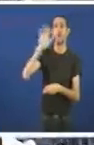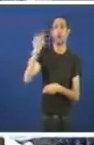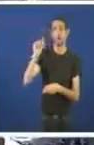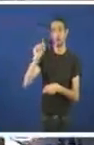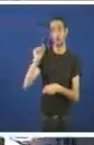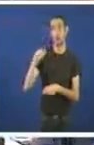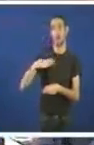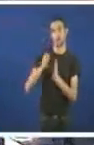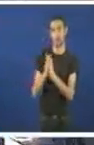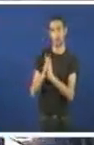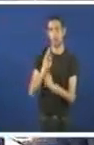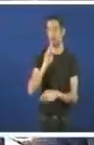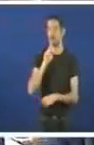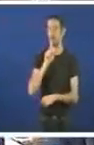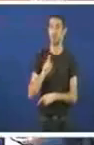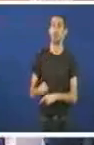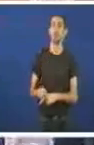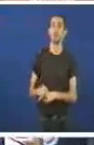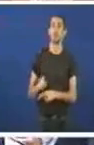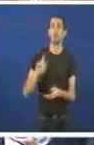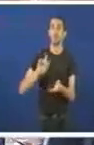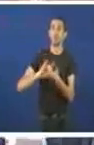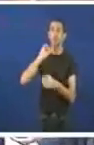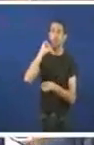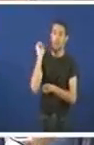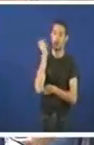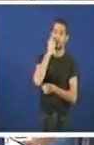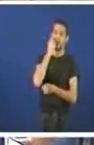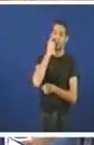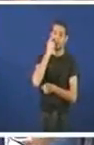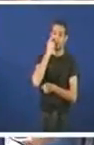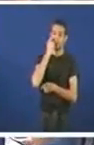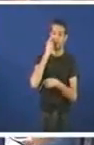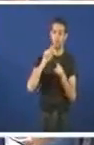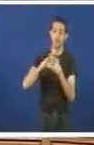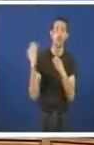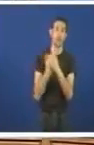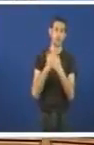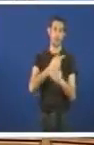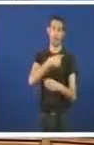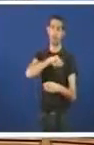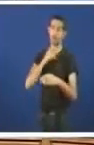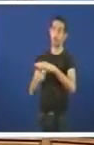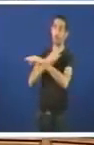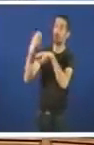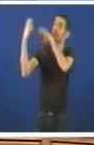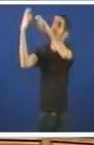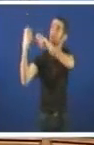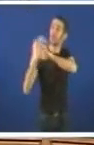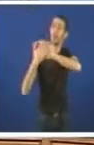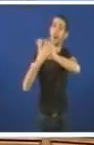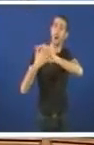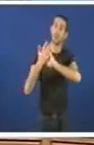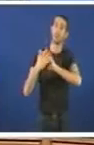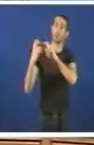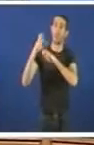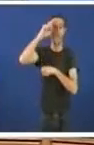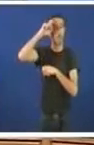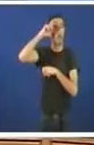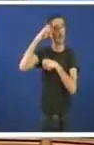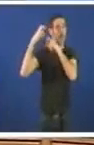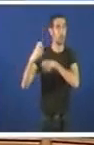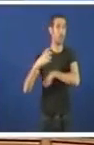día que tivemos coñecemento do expediente aberto a España, me dirixín ao presidente do goberno Zapatero, donde lle poñía simplemente que